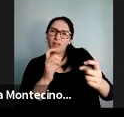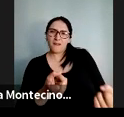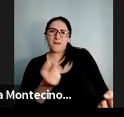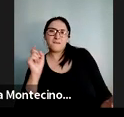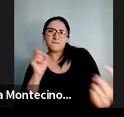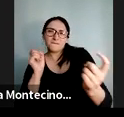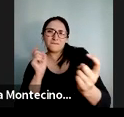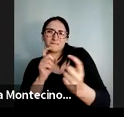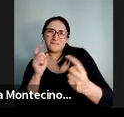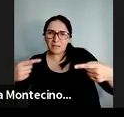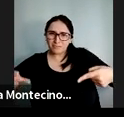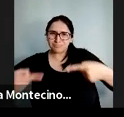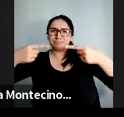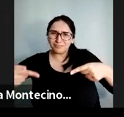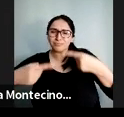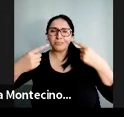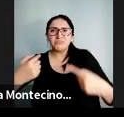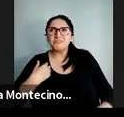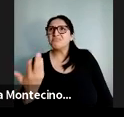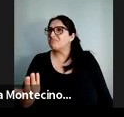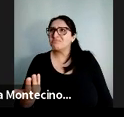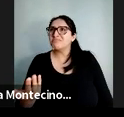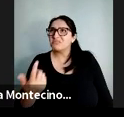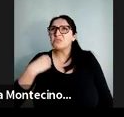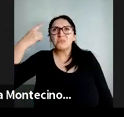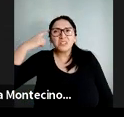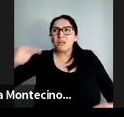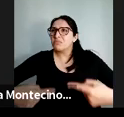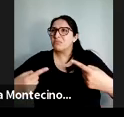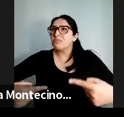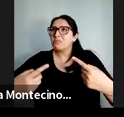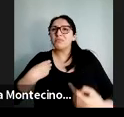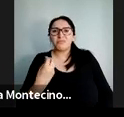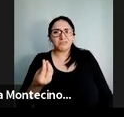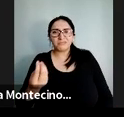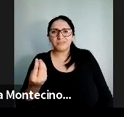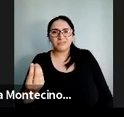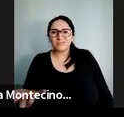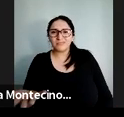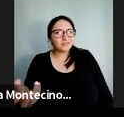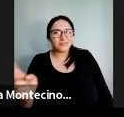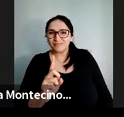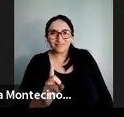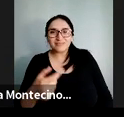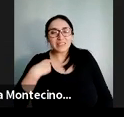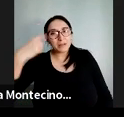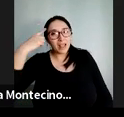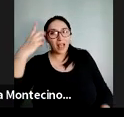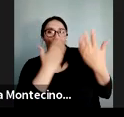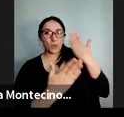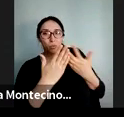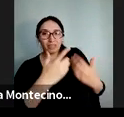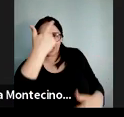punto de vista, y que finalmente estaba discutiendo por discutir. Creo que plantearme el tema del autocuidado en el espacio